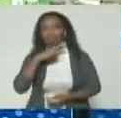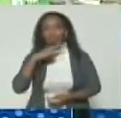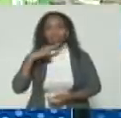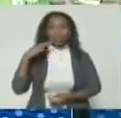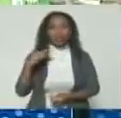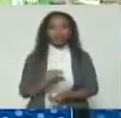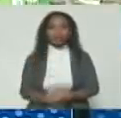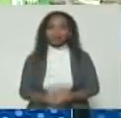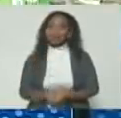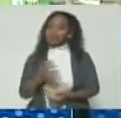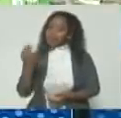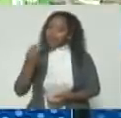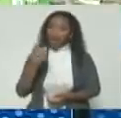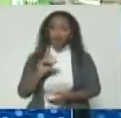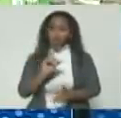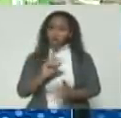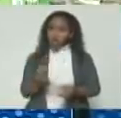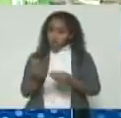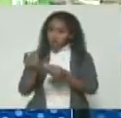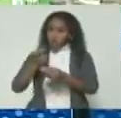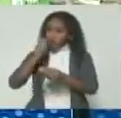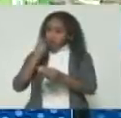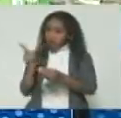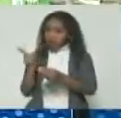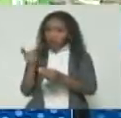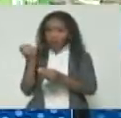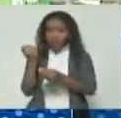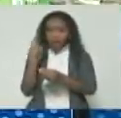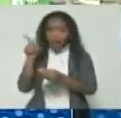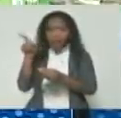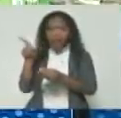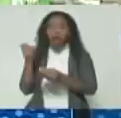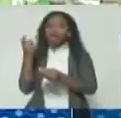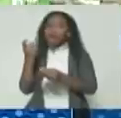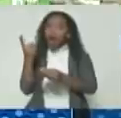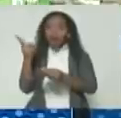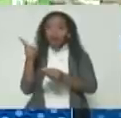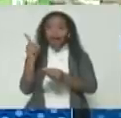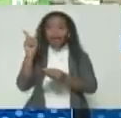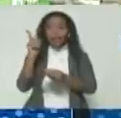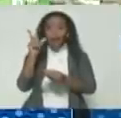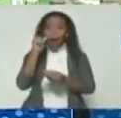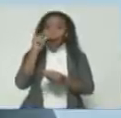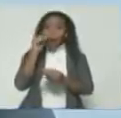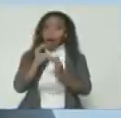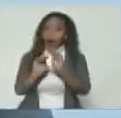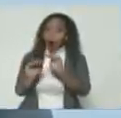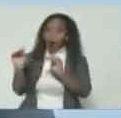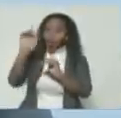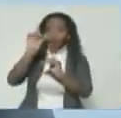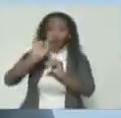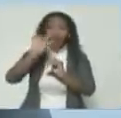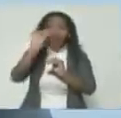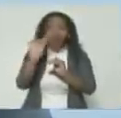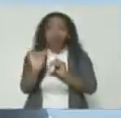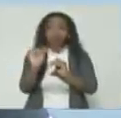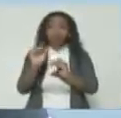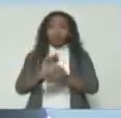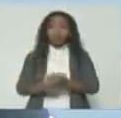Sabrosito, ah, Manuelito, ¿no te han dado café? Manuelito ya no es Manuelito, vale, ya es Manuel, está grandote. Ah,